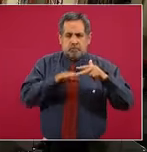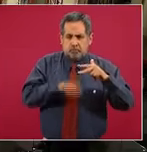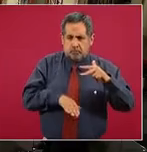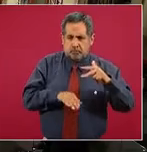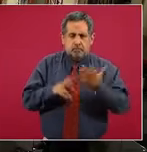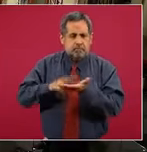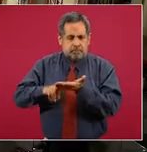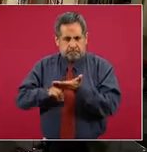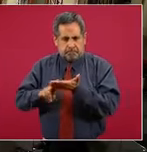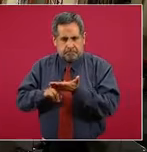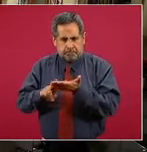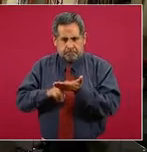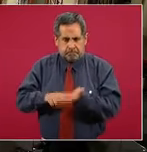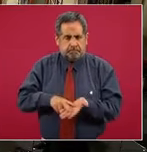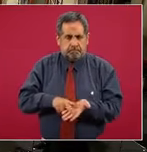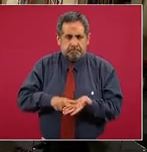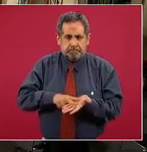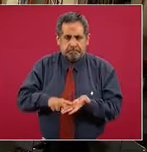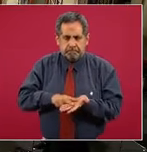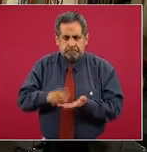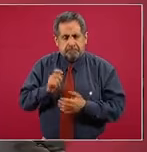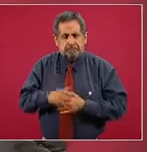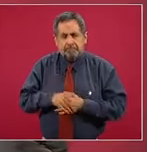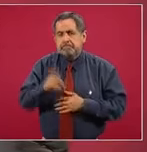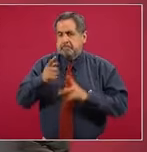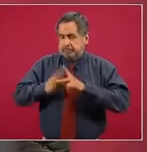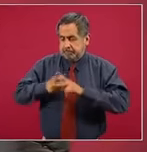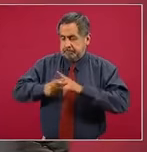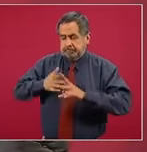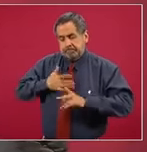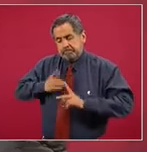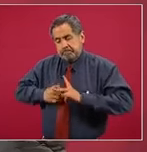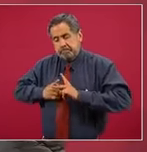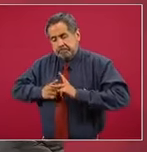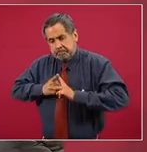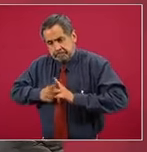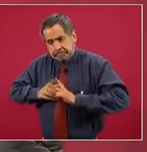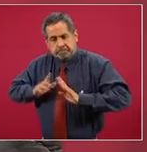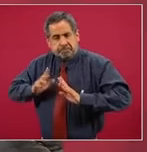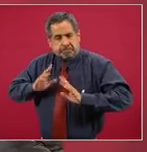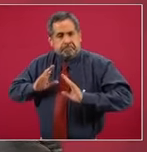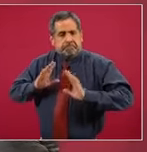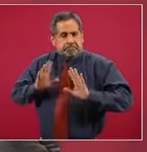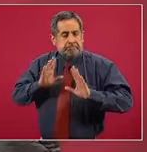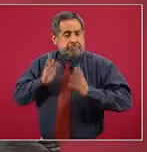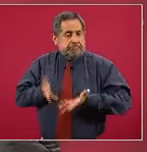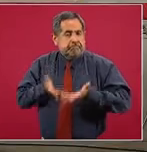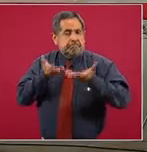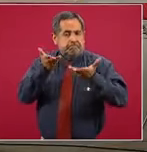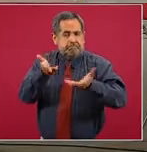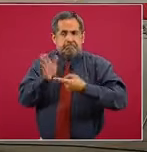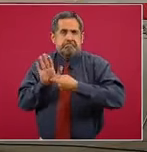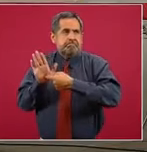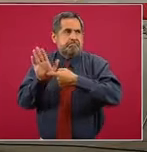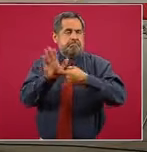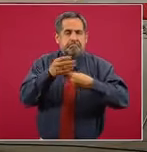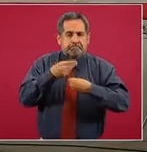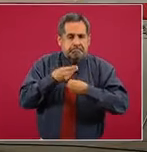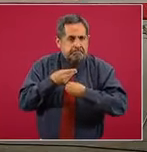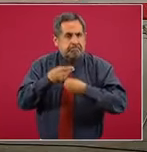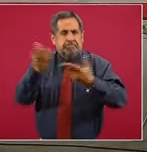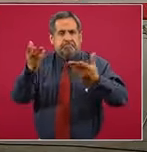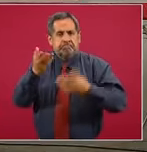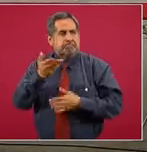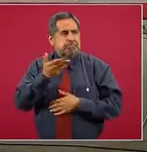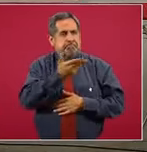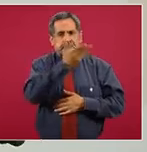es verde. Esa es la estimación del riesgo que hacemos y que presentamos y que compartimos